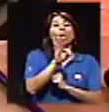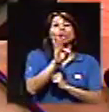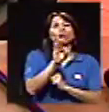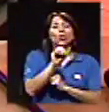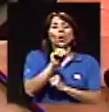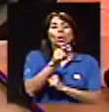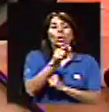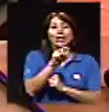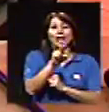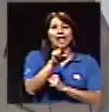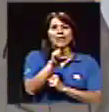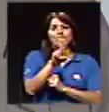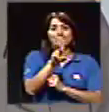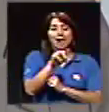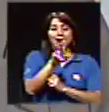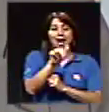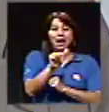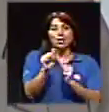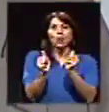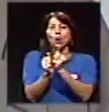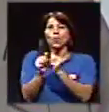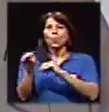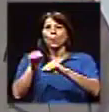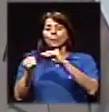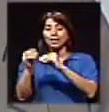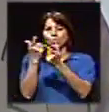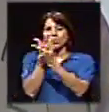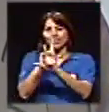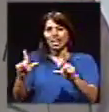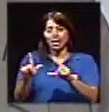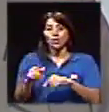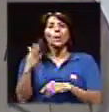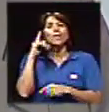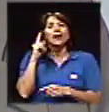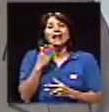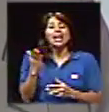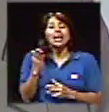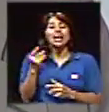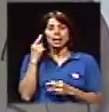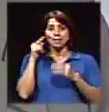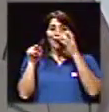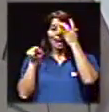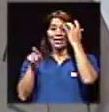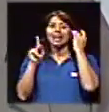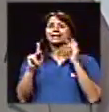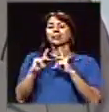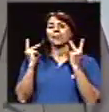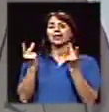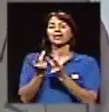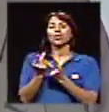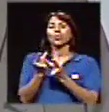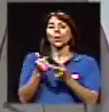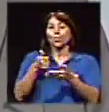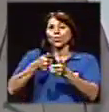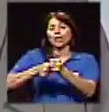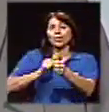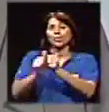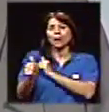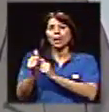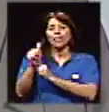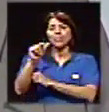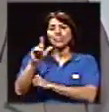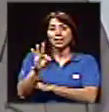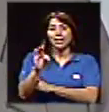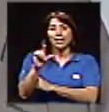para que este partido votara el TLC, y a cambio el expresidente Arias no enviaba un plan fiscal a la